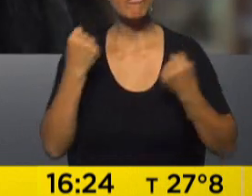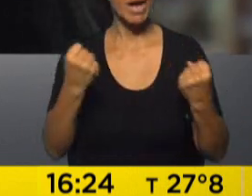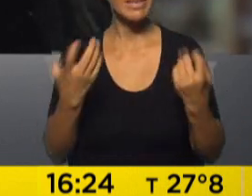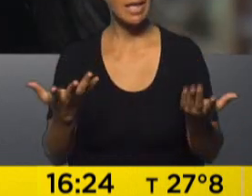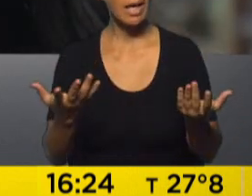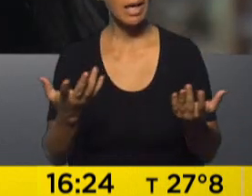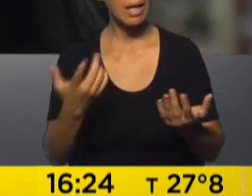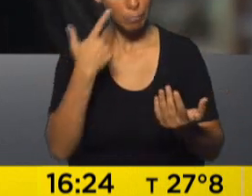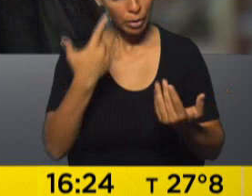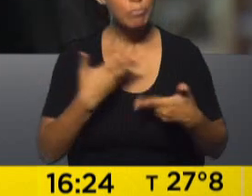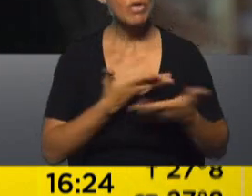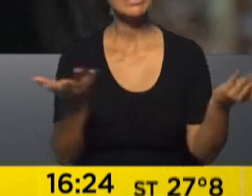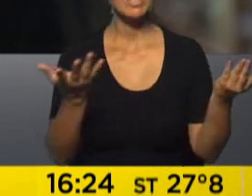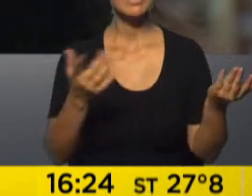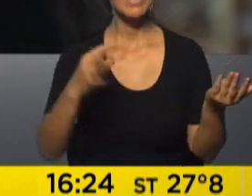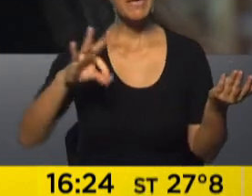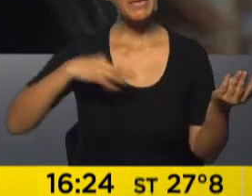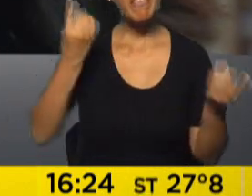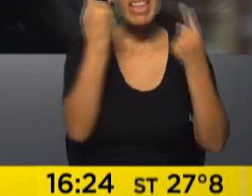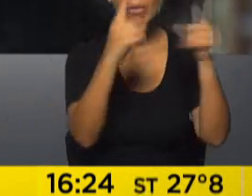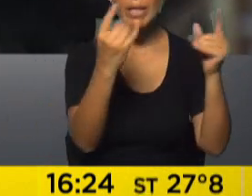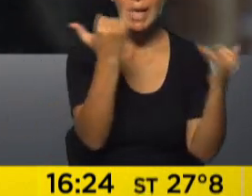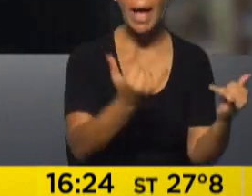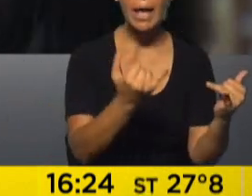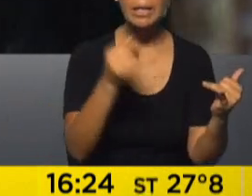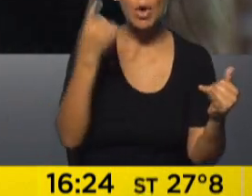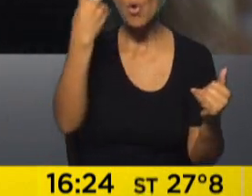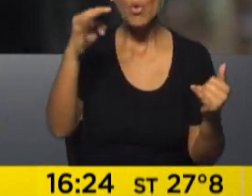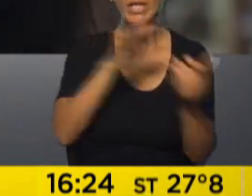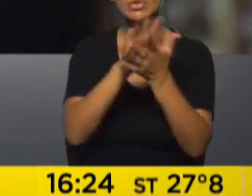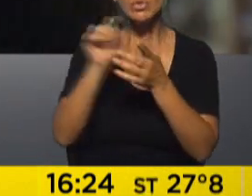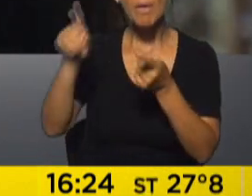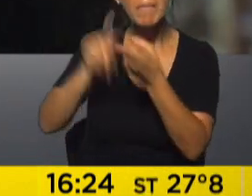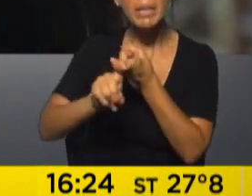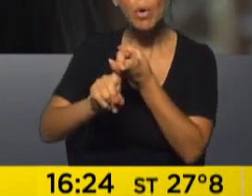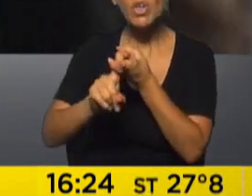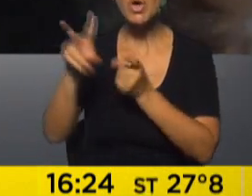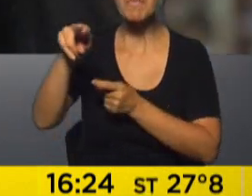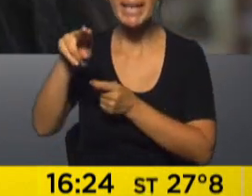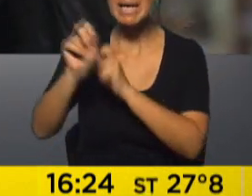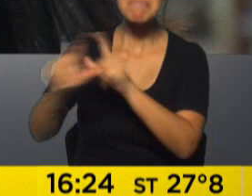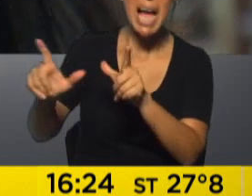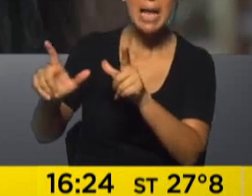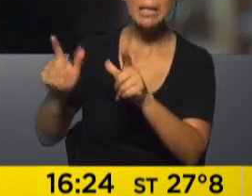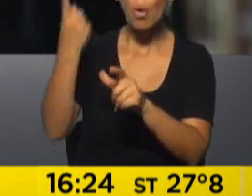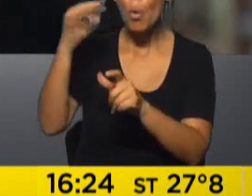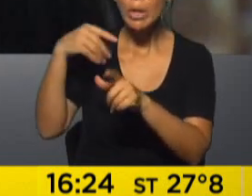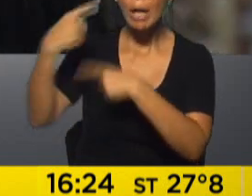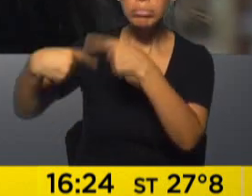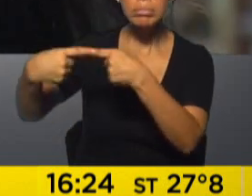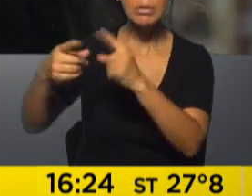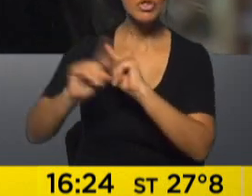otra vida, no solamente ese matrimonio, un mal matrimonio, una mal pareja, y también que hay